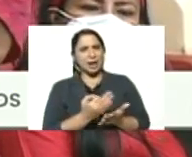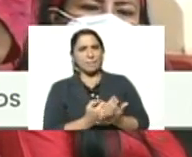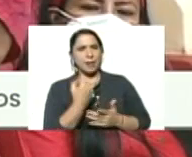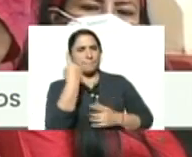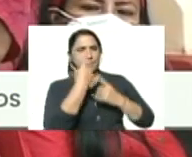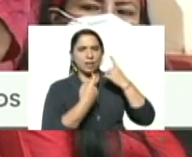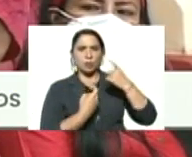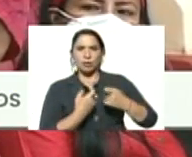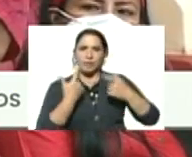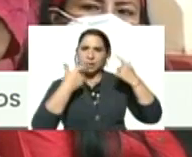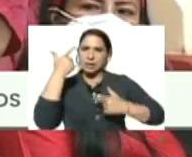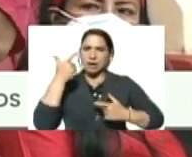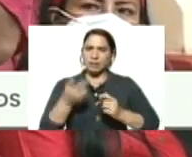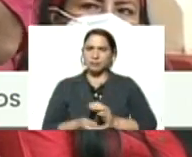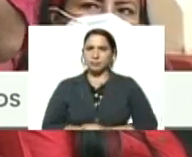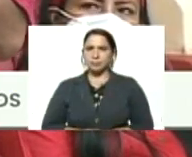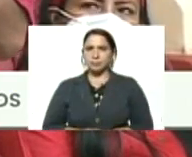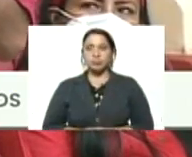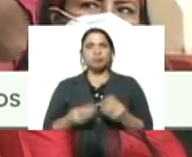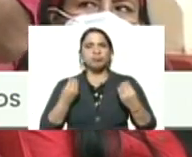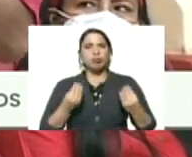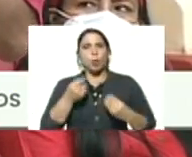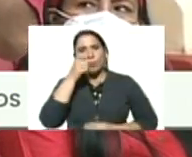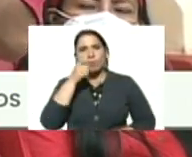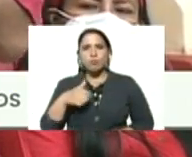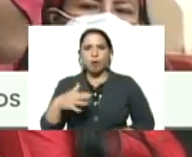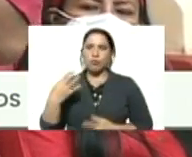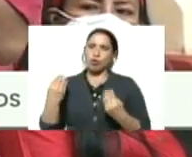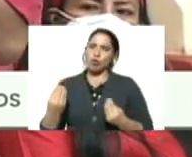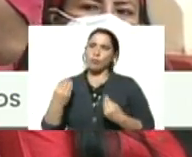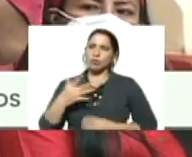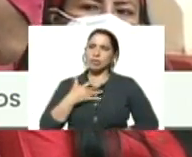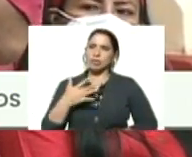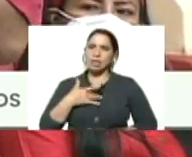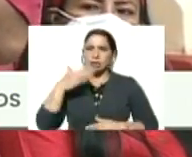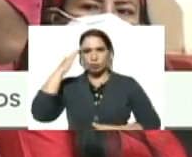soldados? ¿Cómo está mi pueblo y cómo está mi soldado?